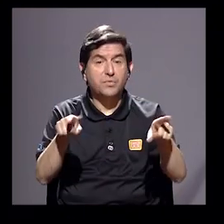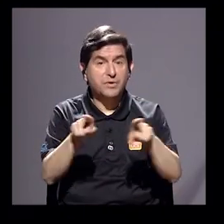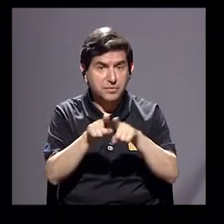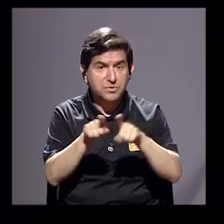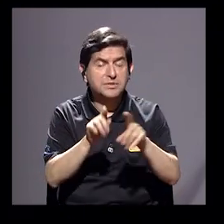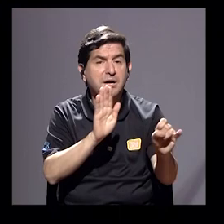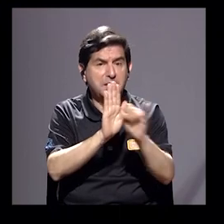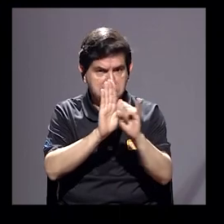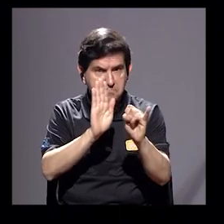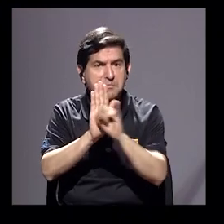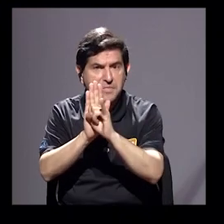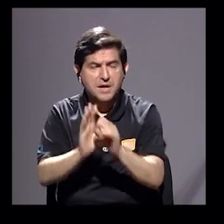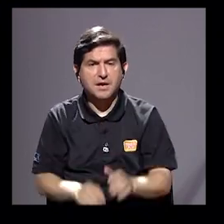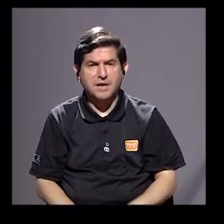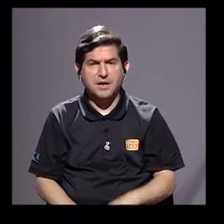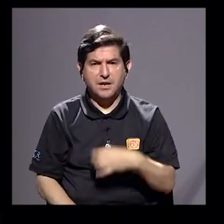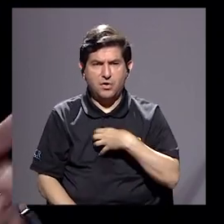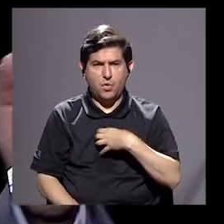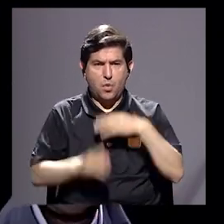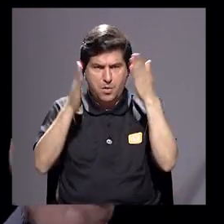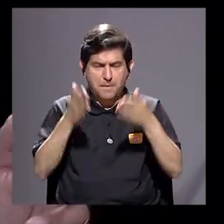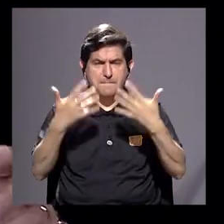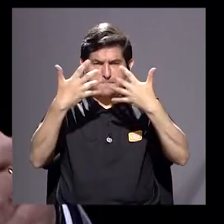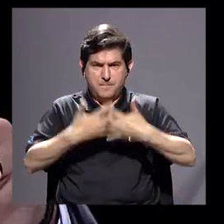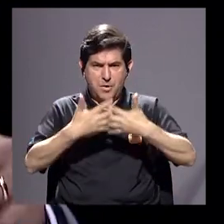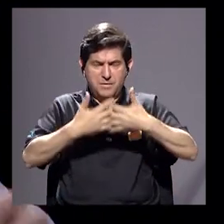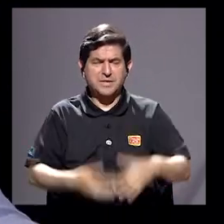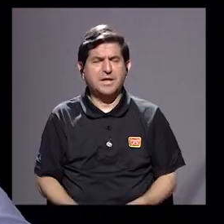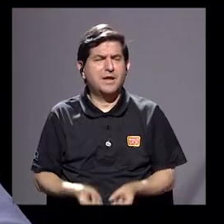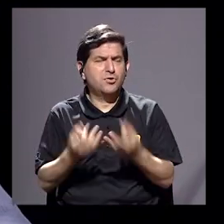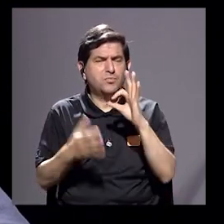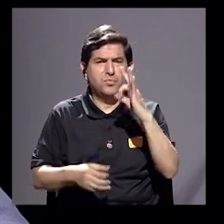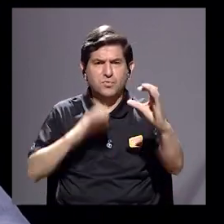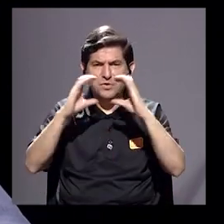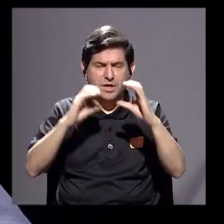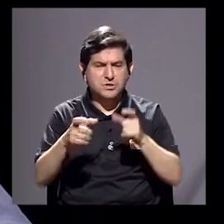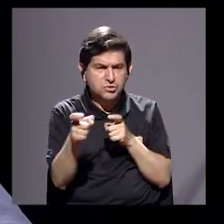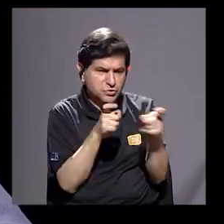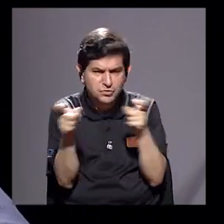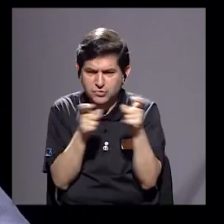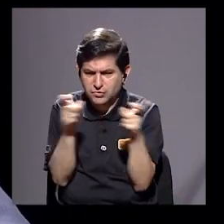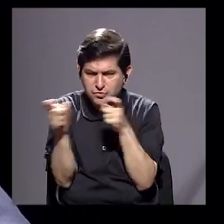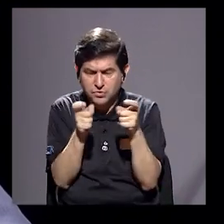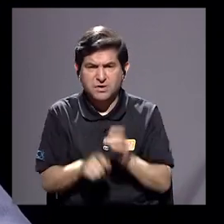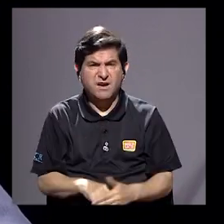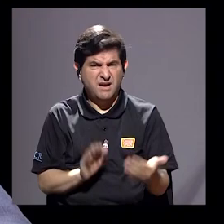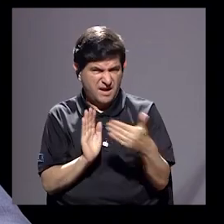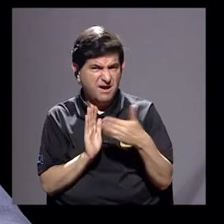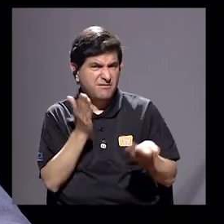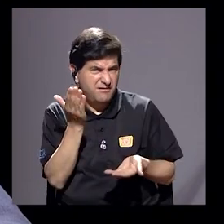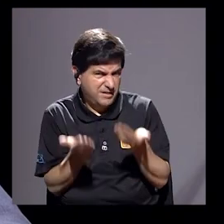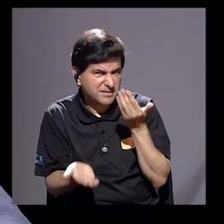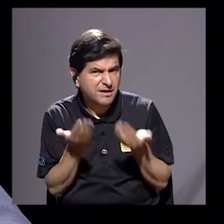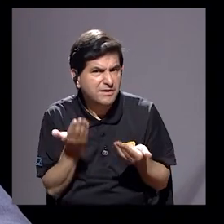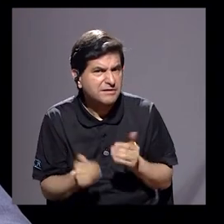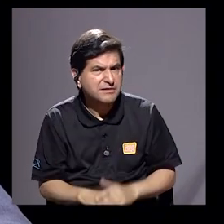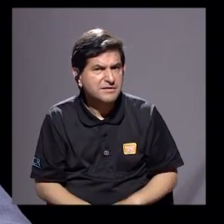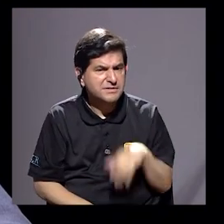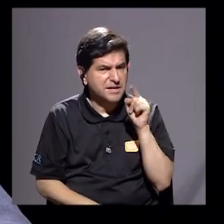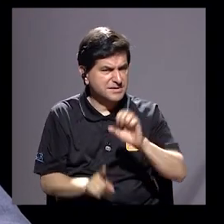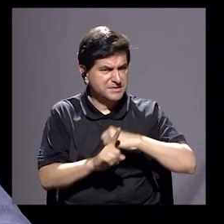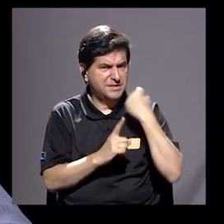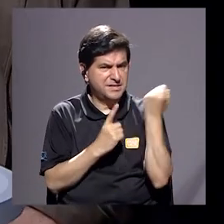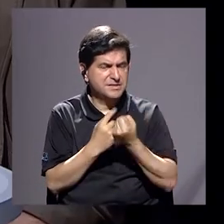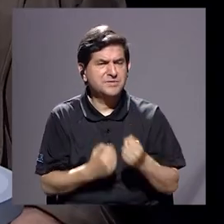totalmente identificado con dueños de empresas que tienen muchos muchos medios a sus manos eso no afecta un poco la